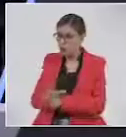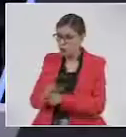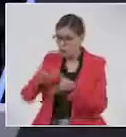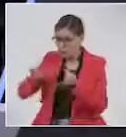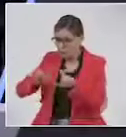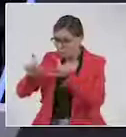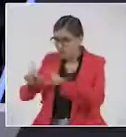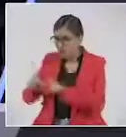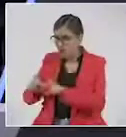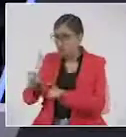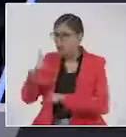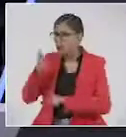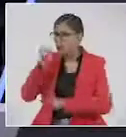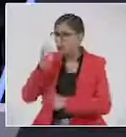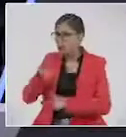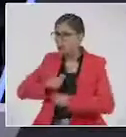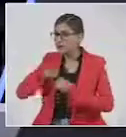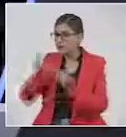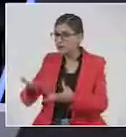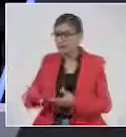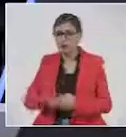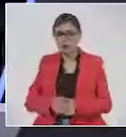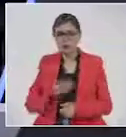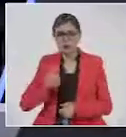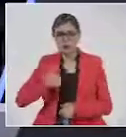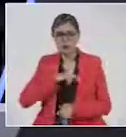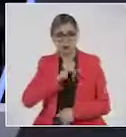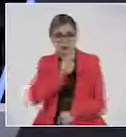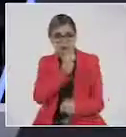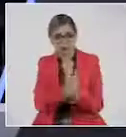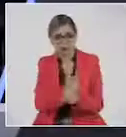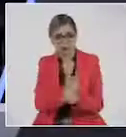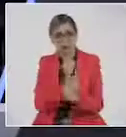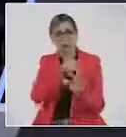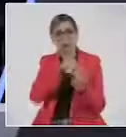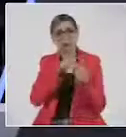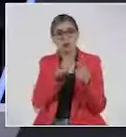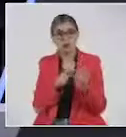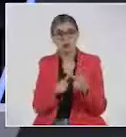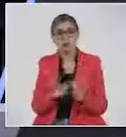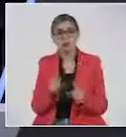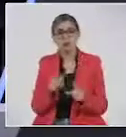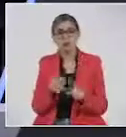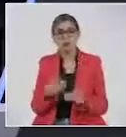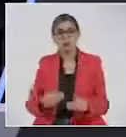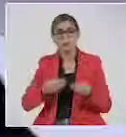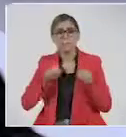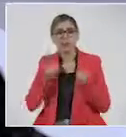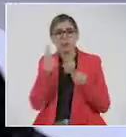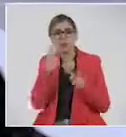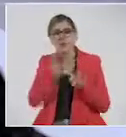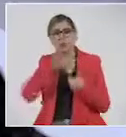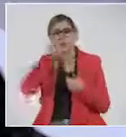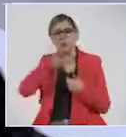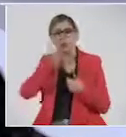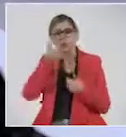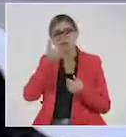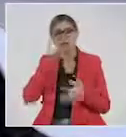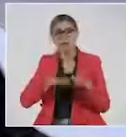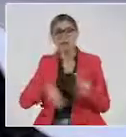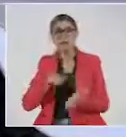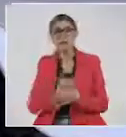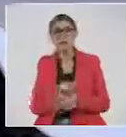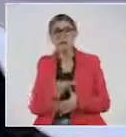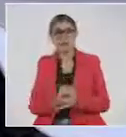de las imágenes. Claro, pues lo que tratamos de capturar principalmente fueron dos cosas. La vida diaria, lo que no se ve de un